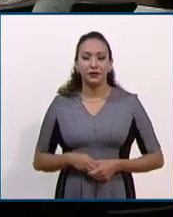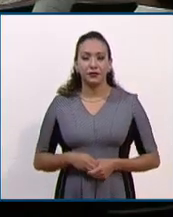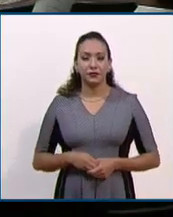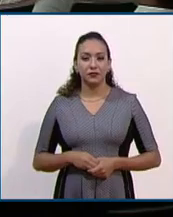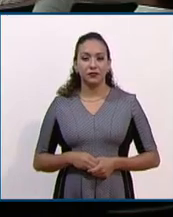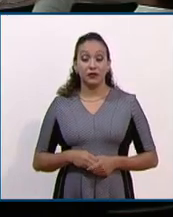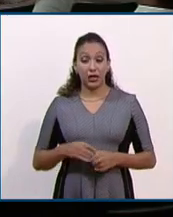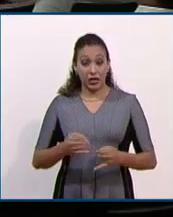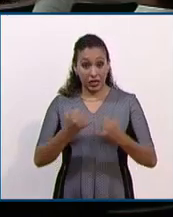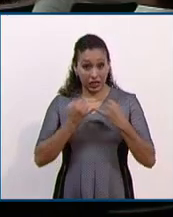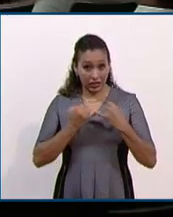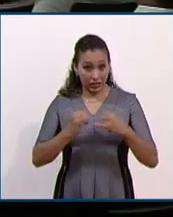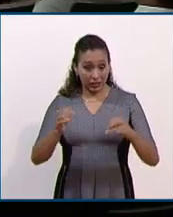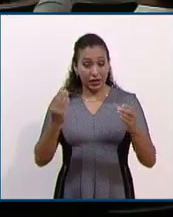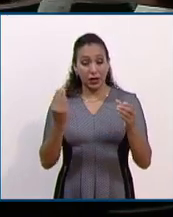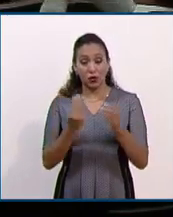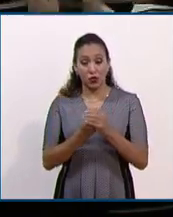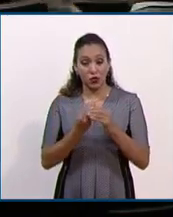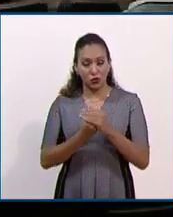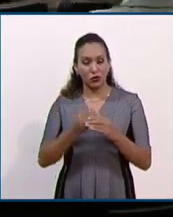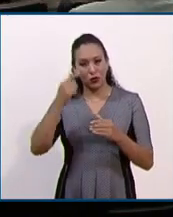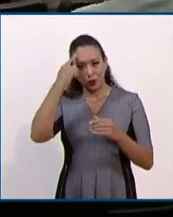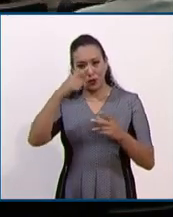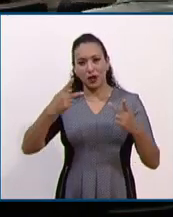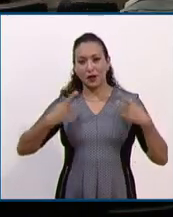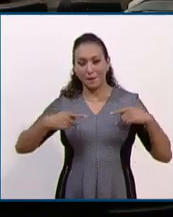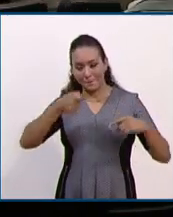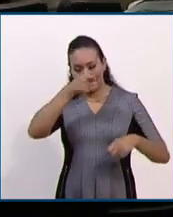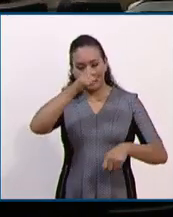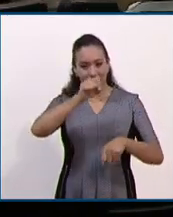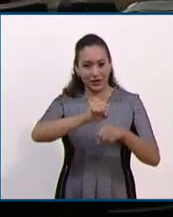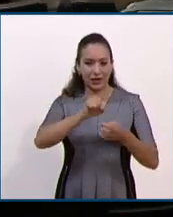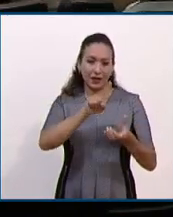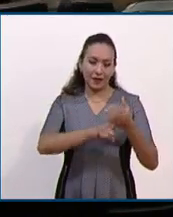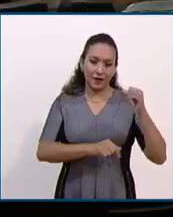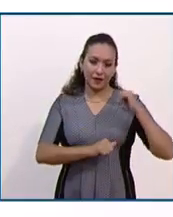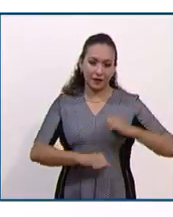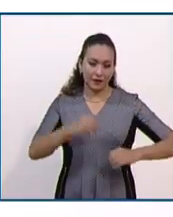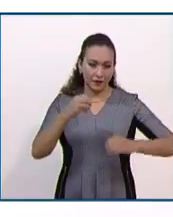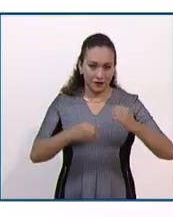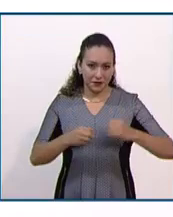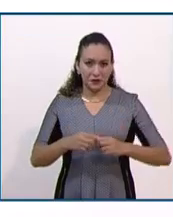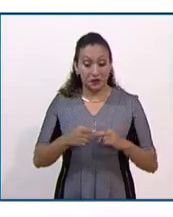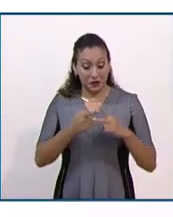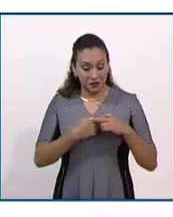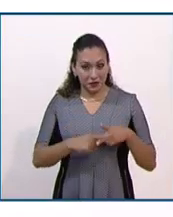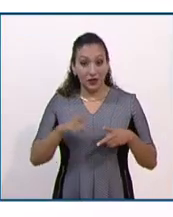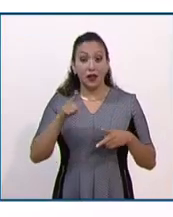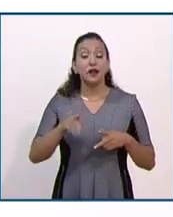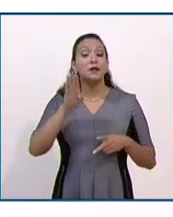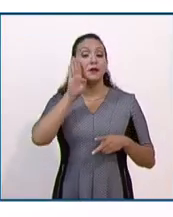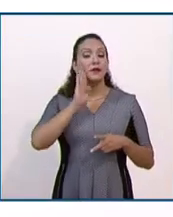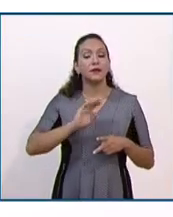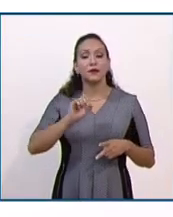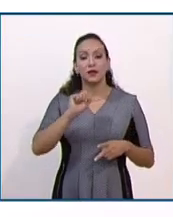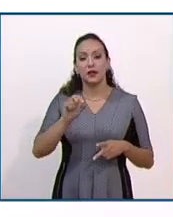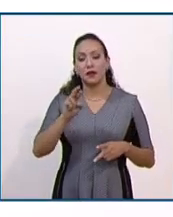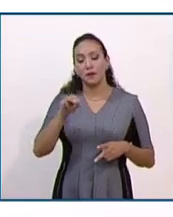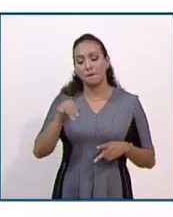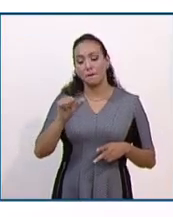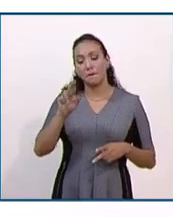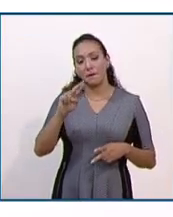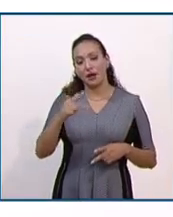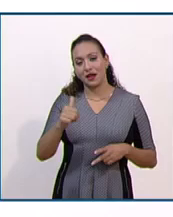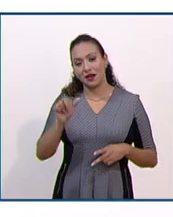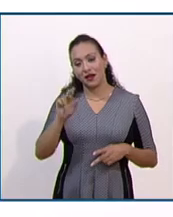Al inaugurar el curso de formación para personas secretarias del Poder Judicial de la Federación, la ministra de la Suprema Corte, Margarita Ríos